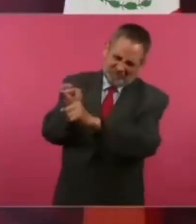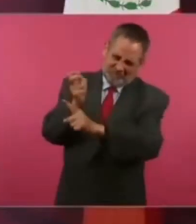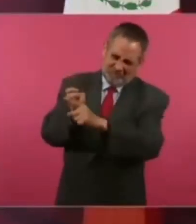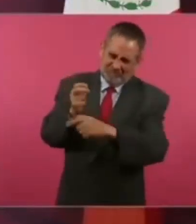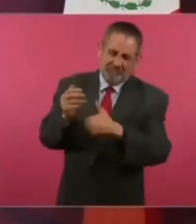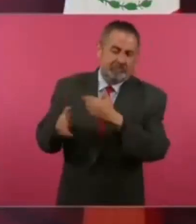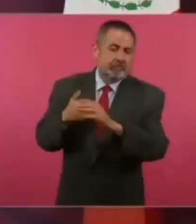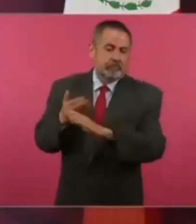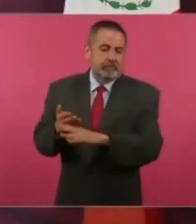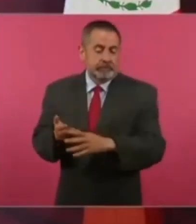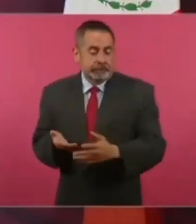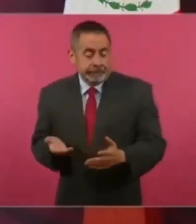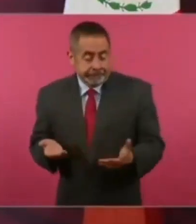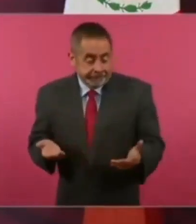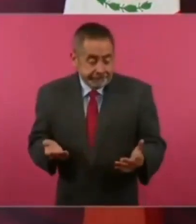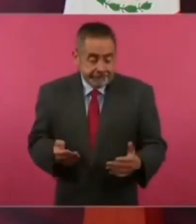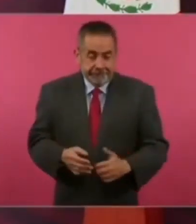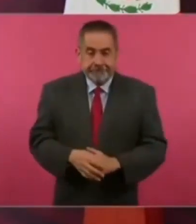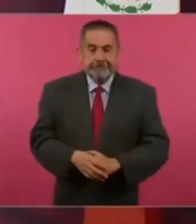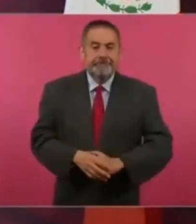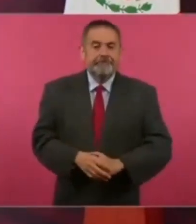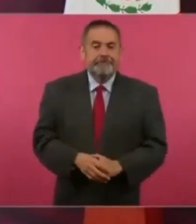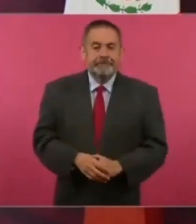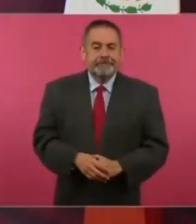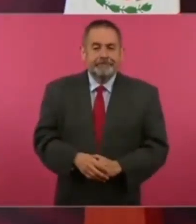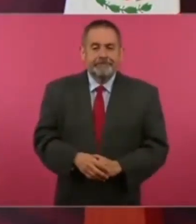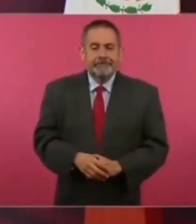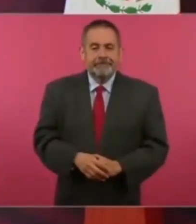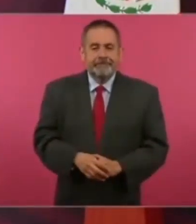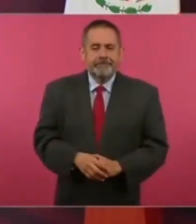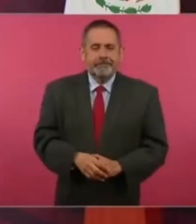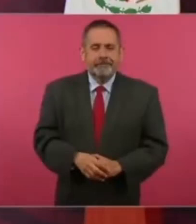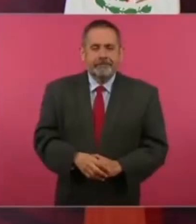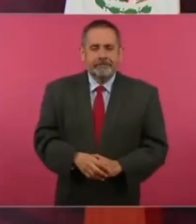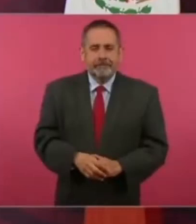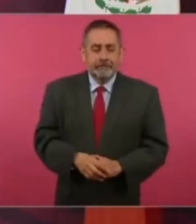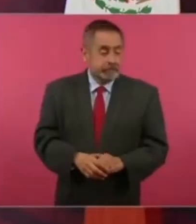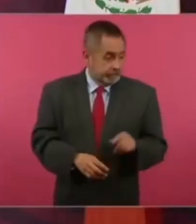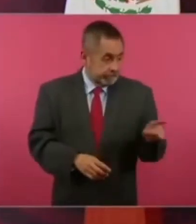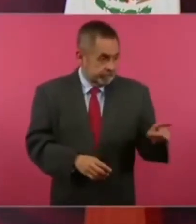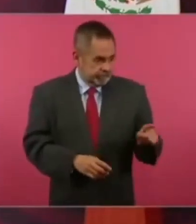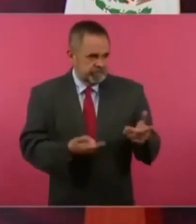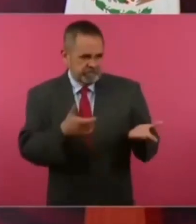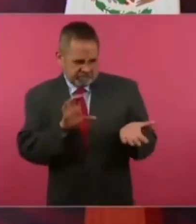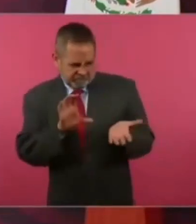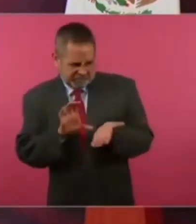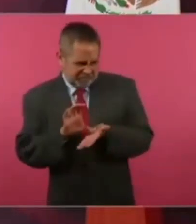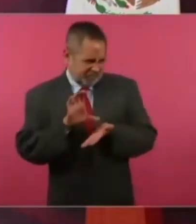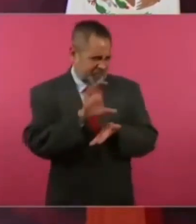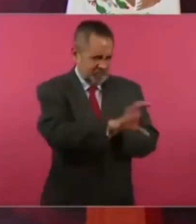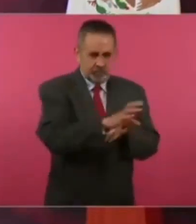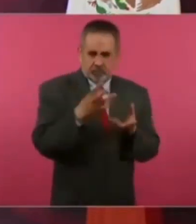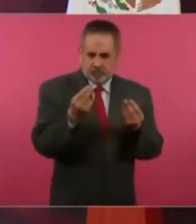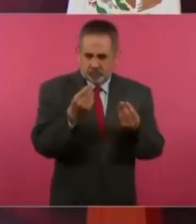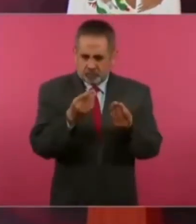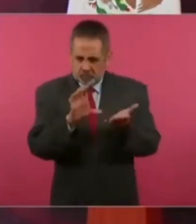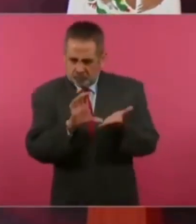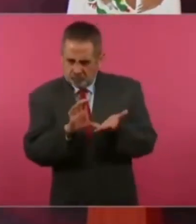duros, ¿no?, les pagaban mucho, les siguen pagando.